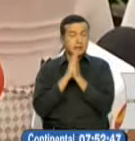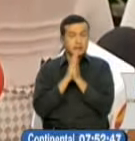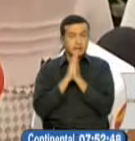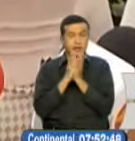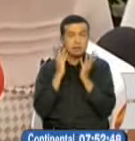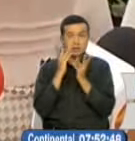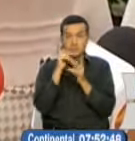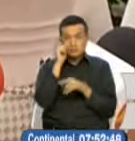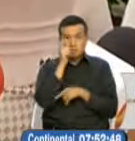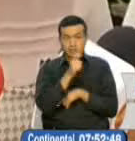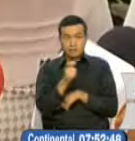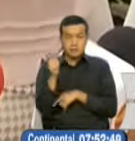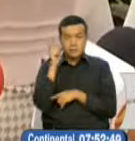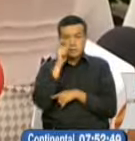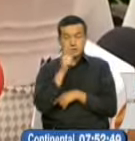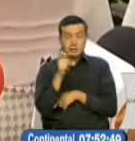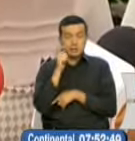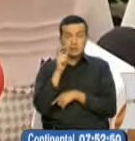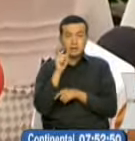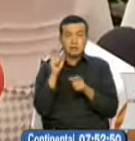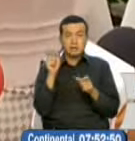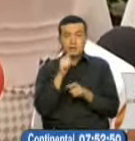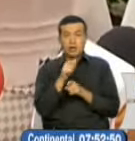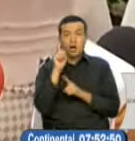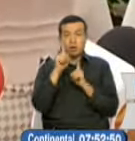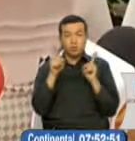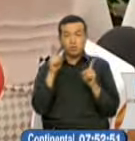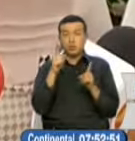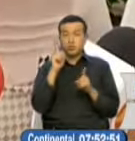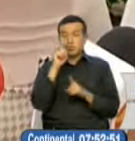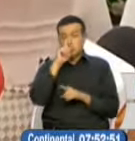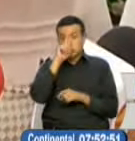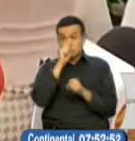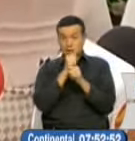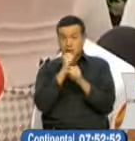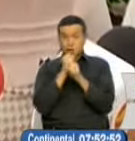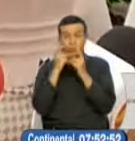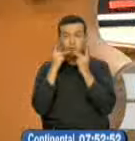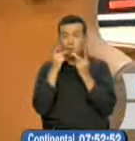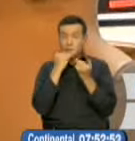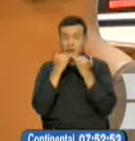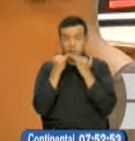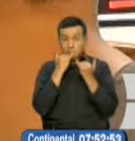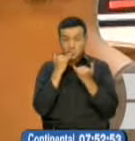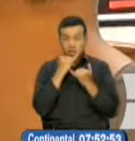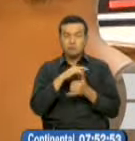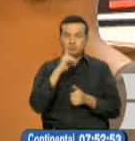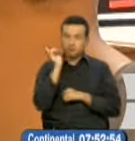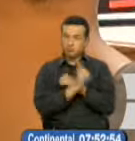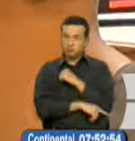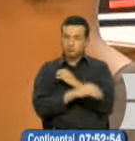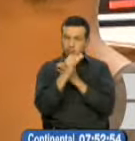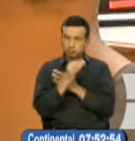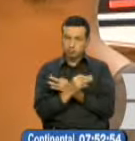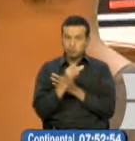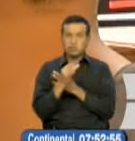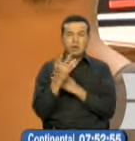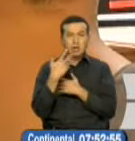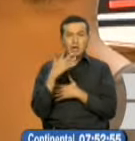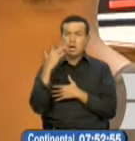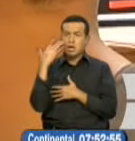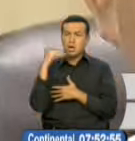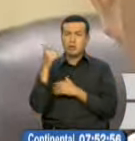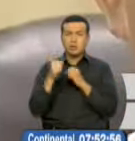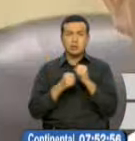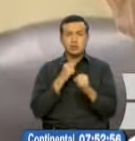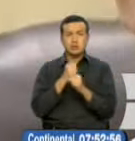la fiscalización de aquellos malos funcionarios que han actuado en contra del pueblo. Tal y como se ha aplicado los últimos 10